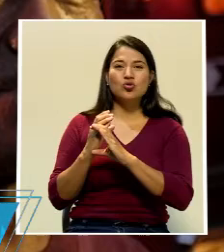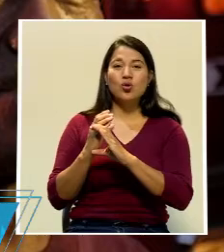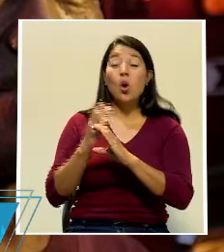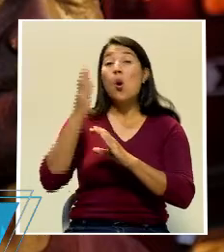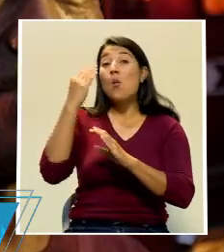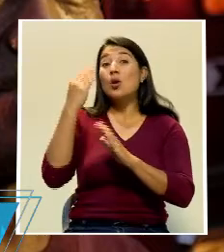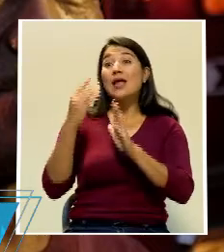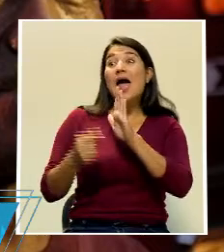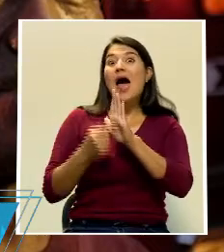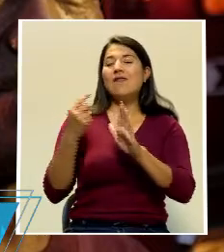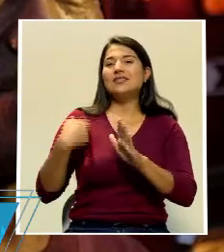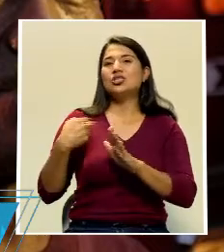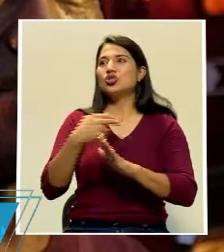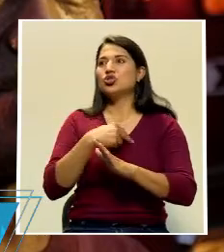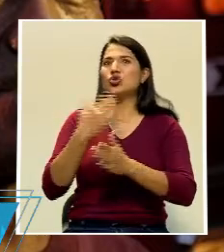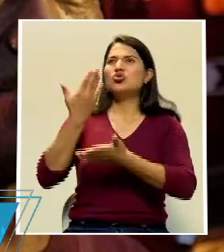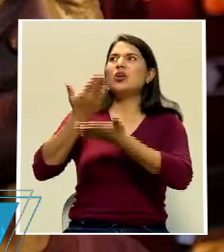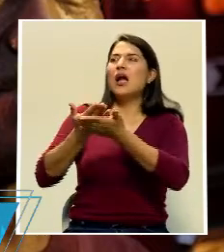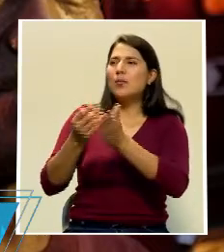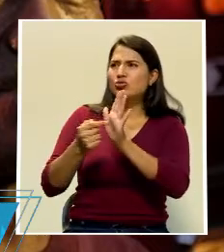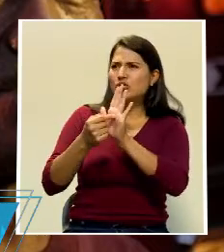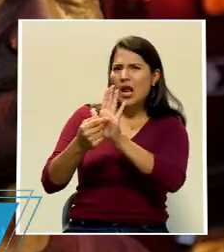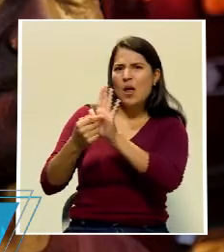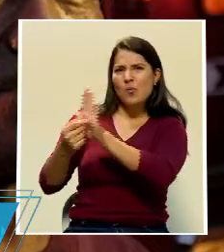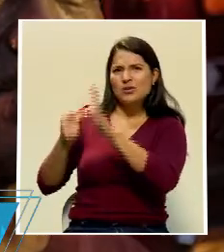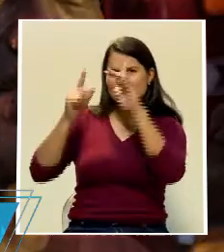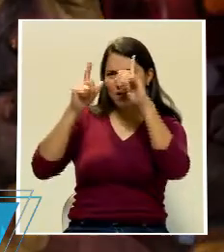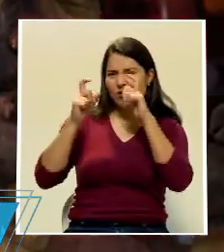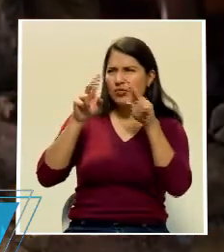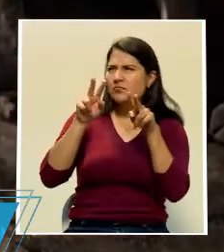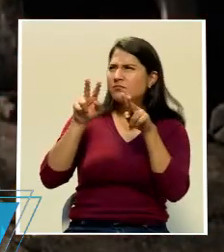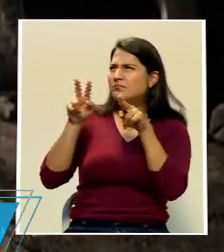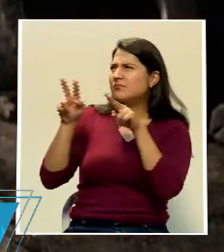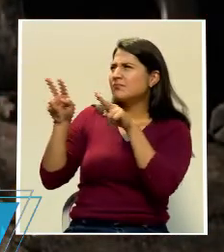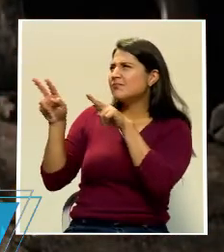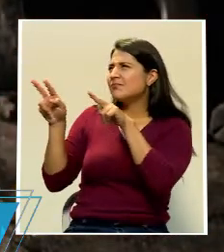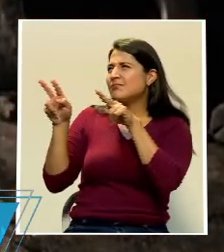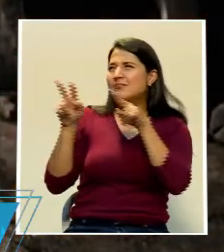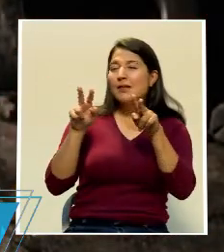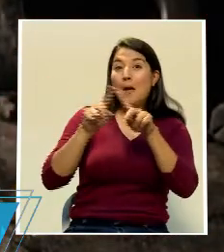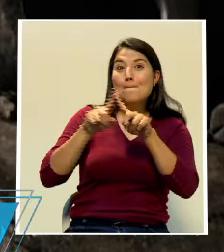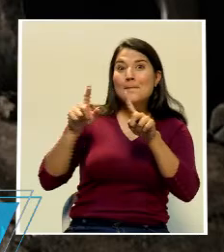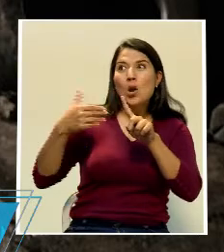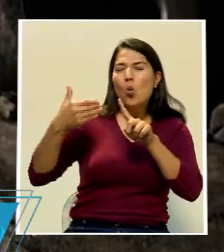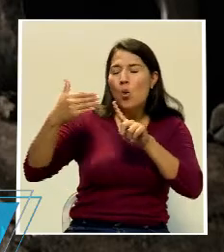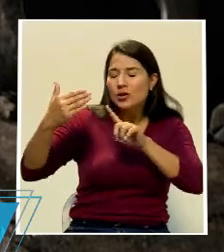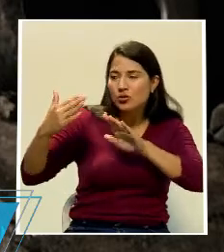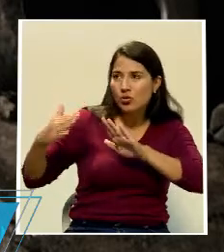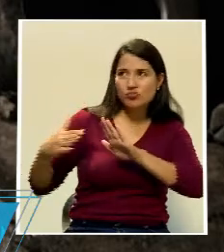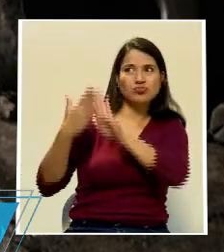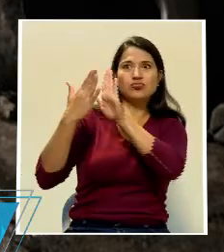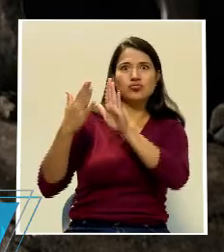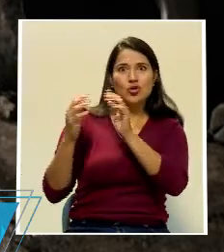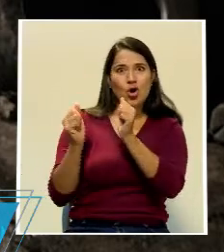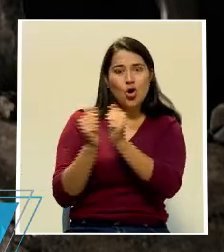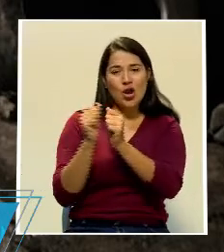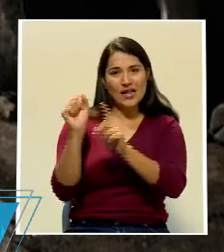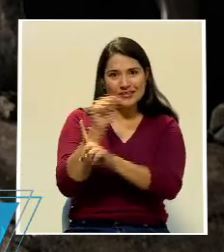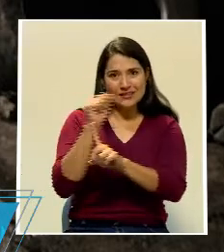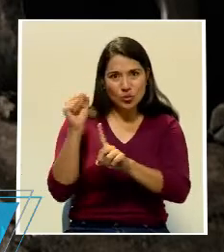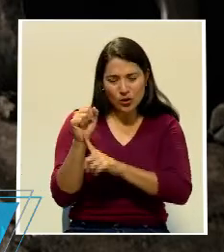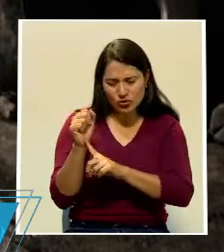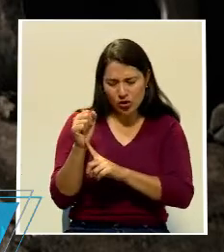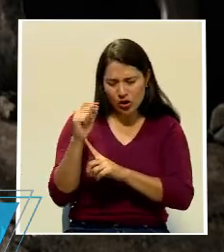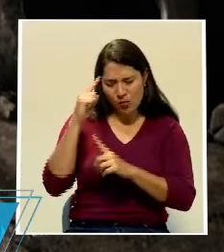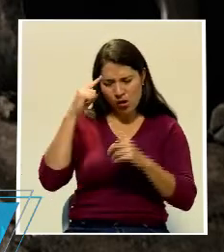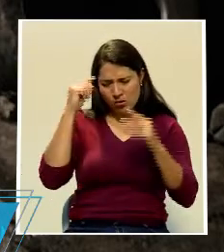expectativa y en el momento en que se confronta con la situación, pues uno está como obligado también a cambiar un poco